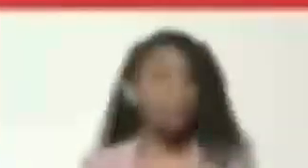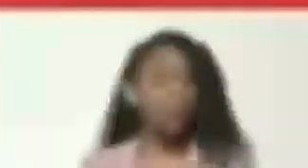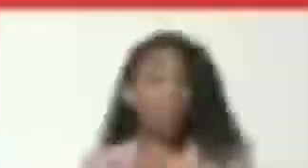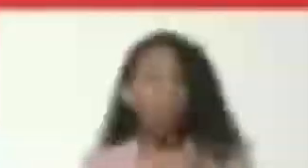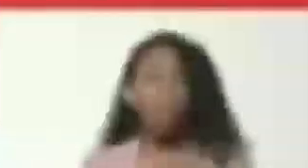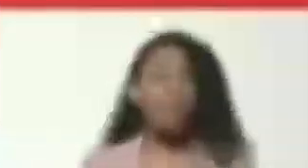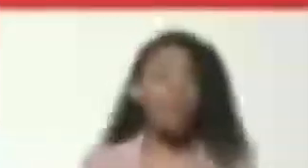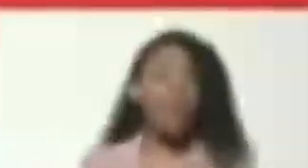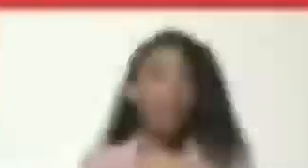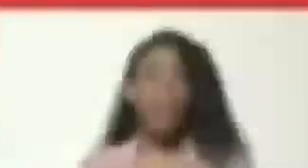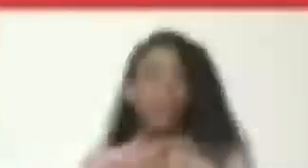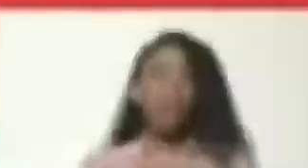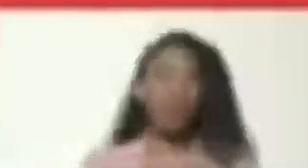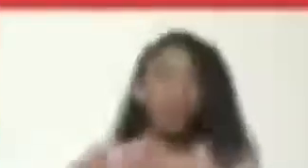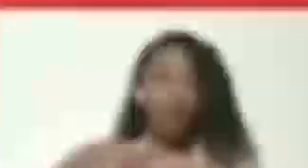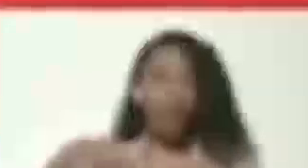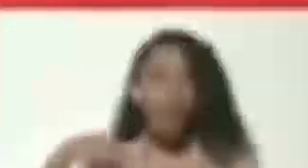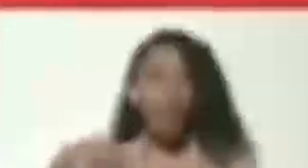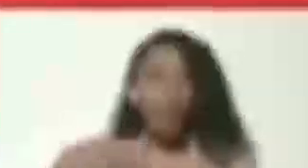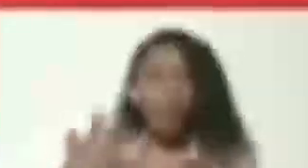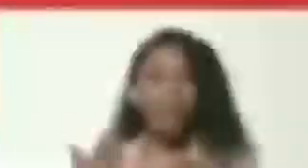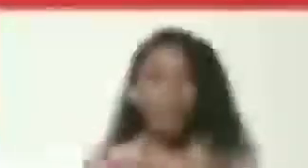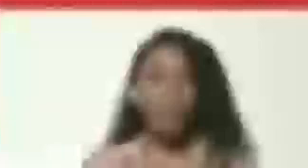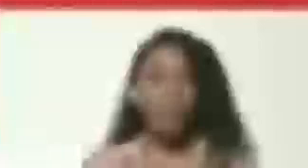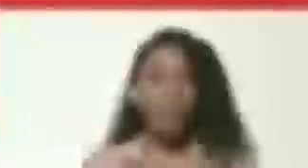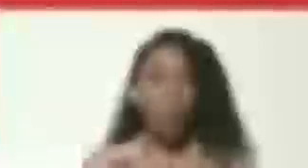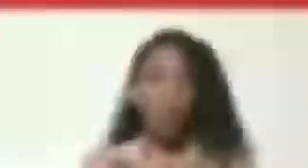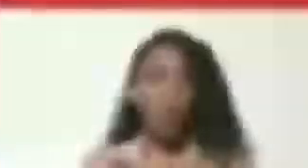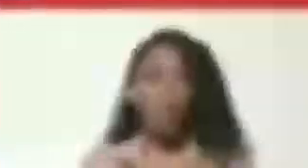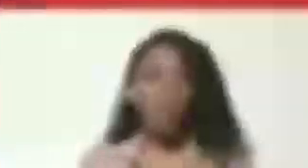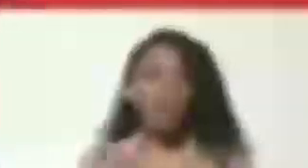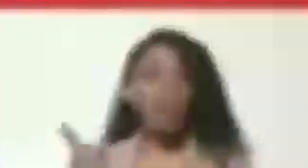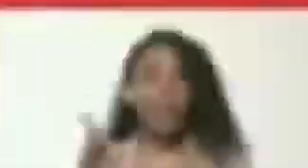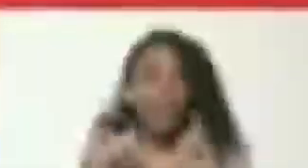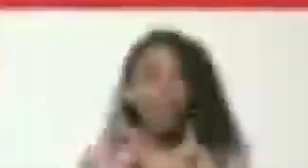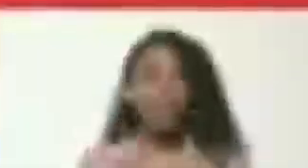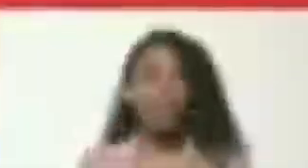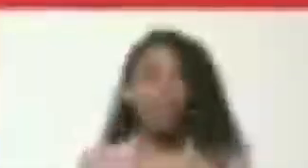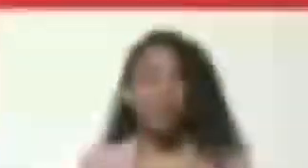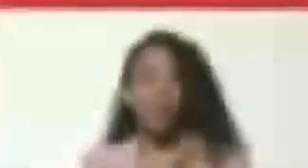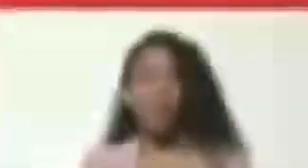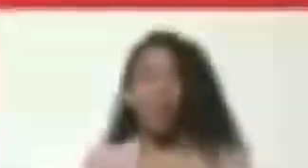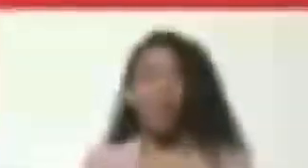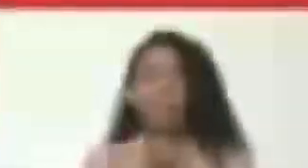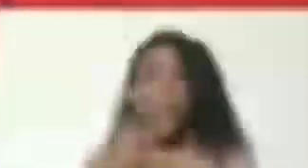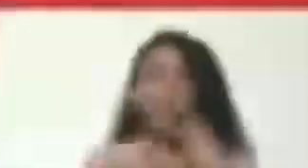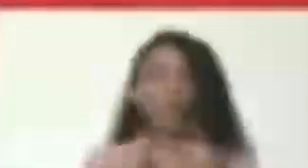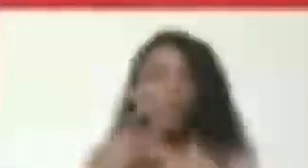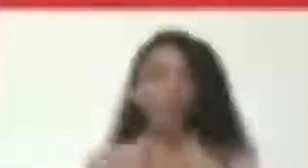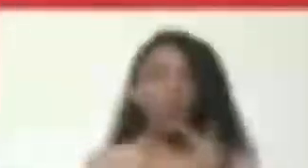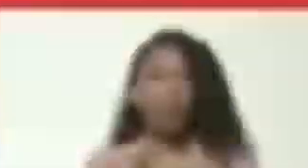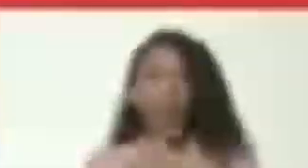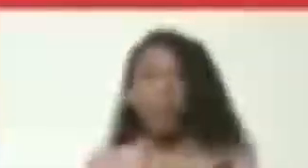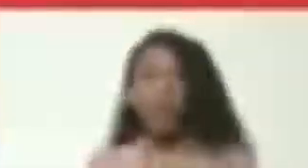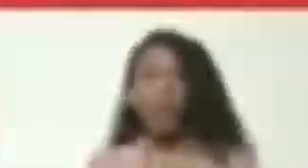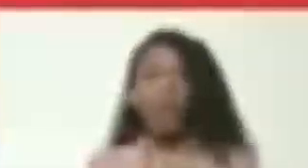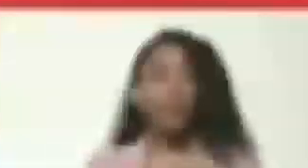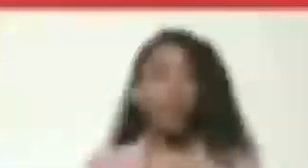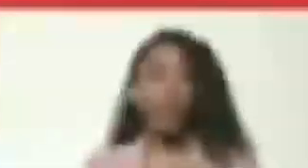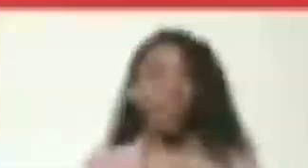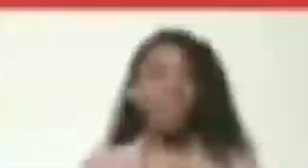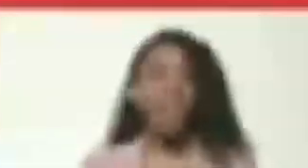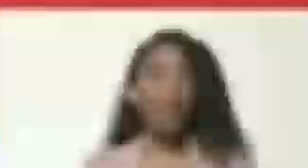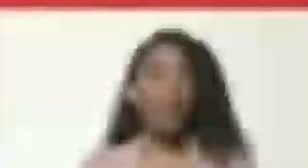petros por toda esta explicación que te he dado anteriormente, porque todavía en